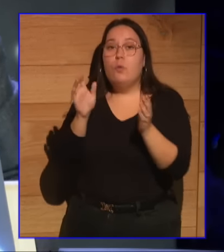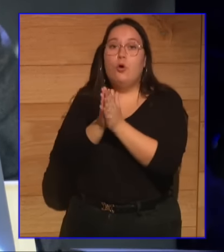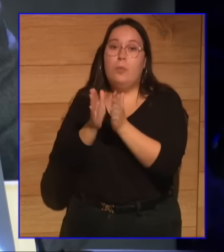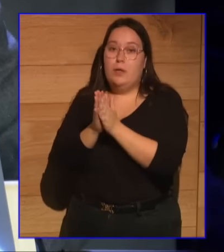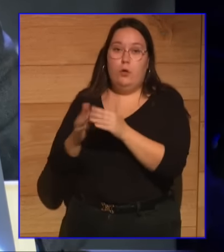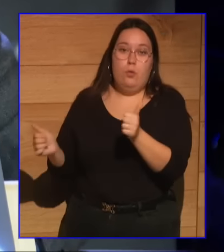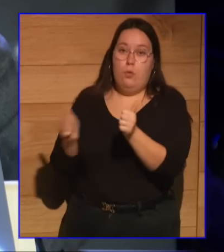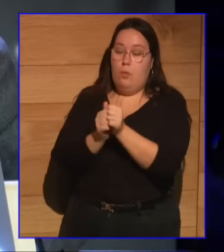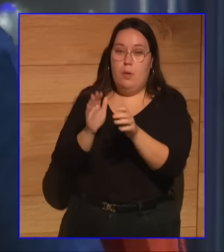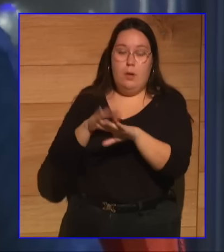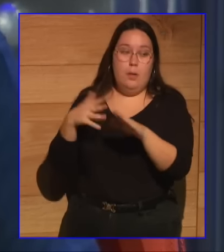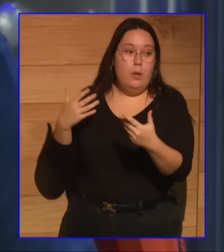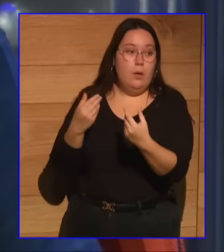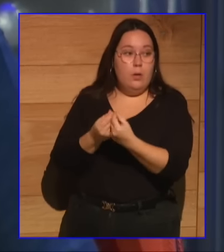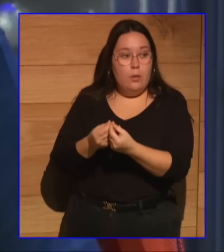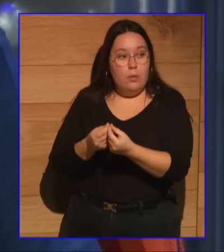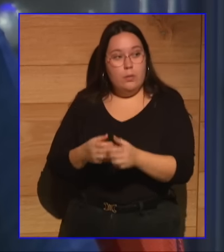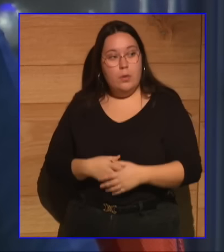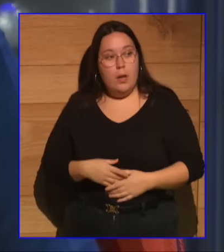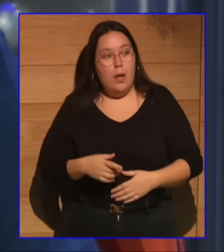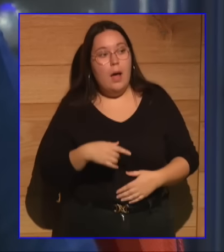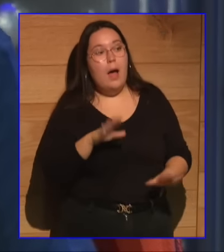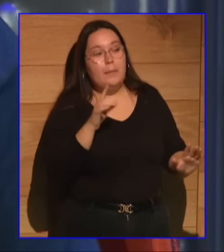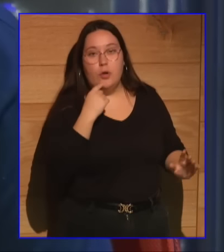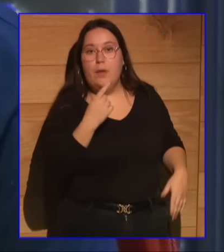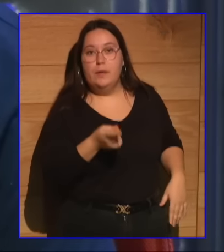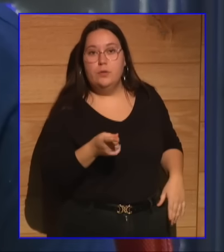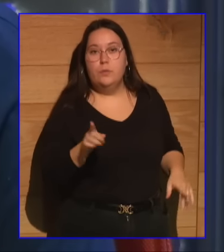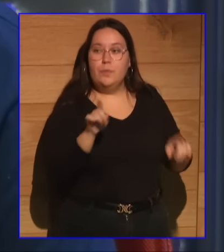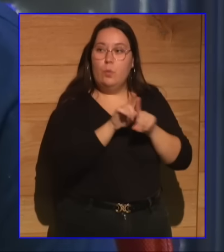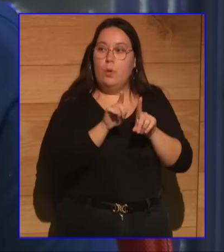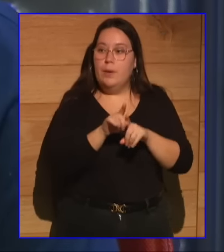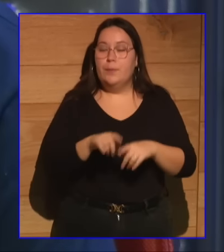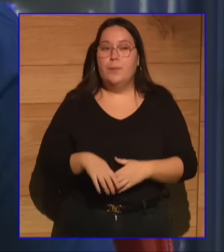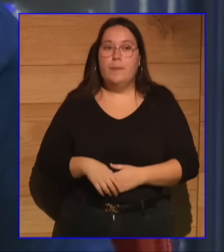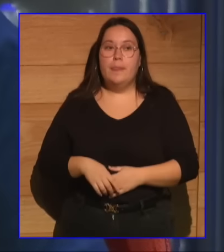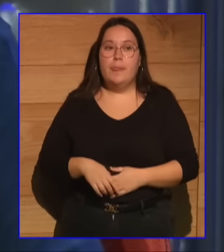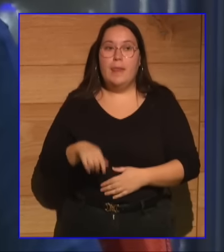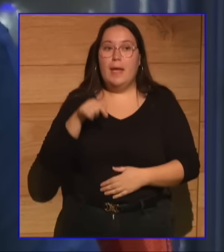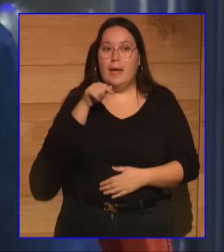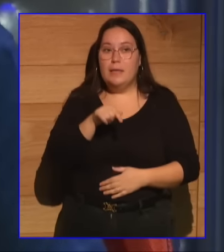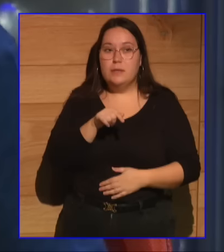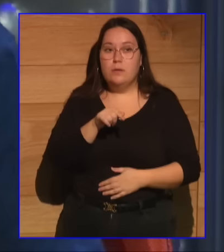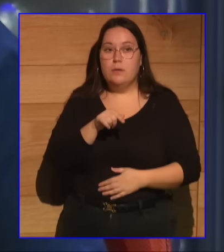para siempre. Pero es que, lo has tirado como, quiero decir... Es que esto es la es